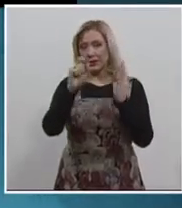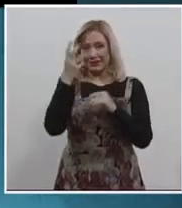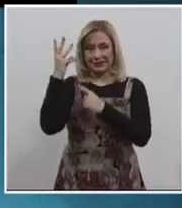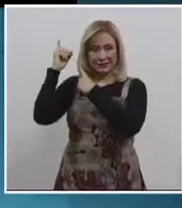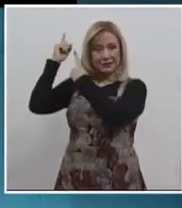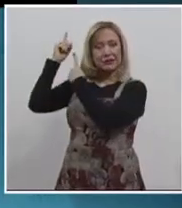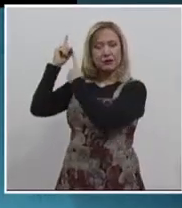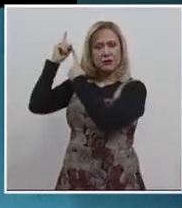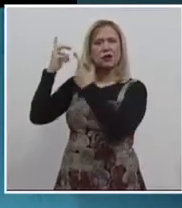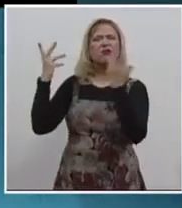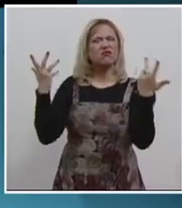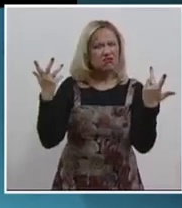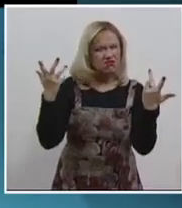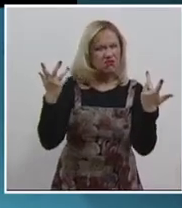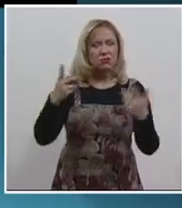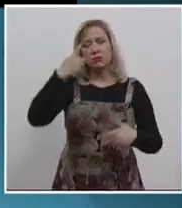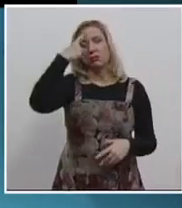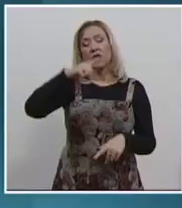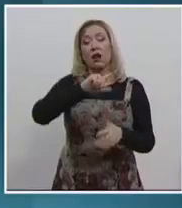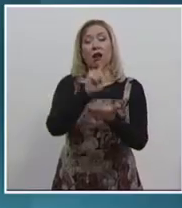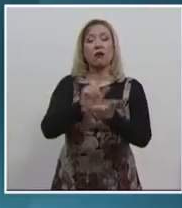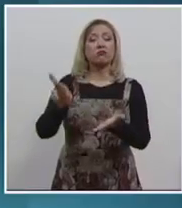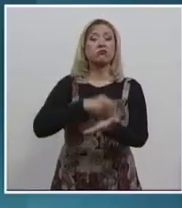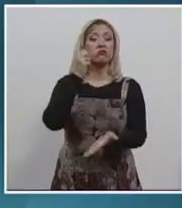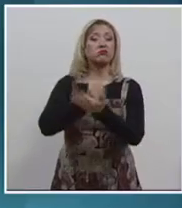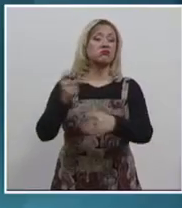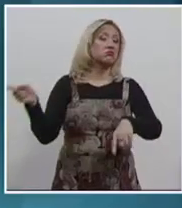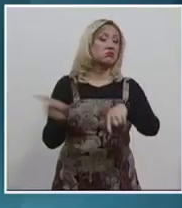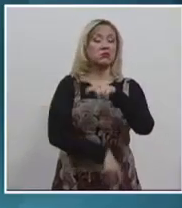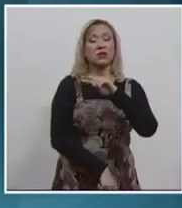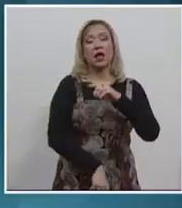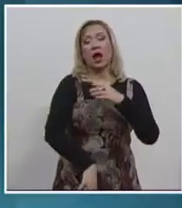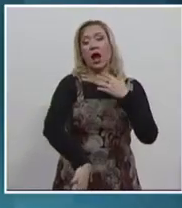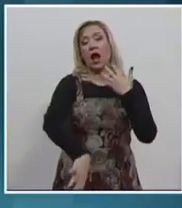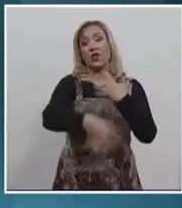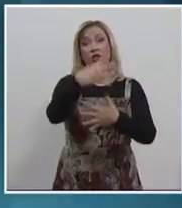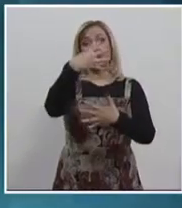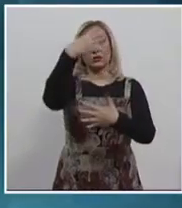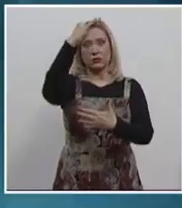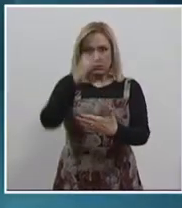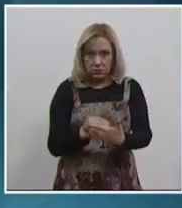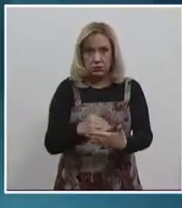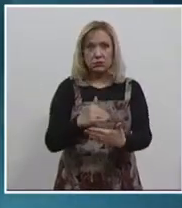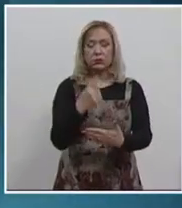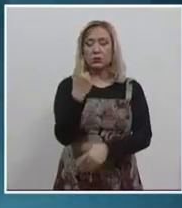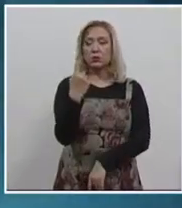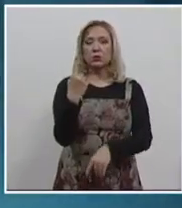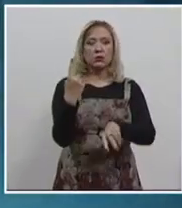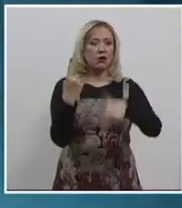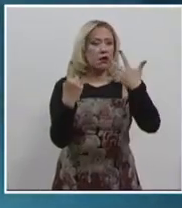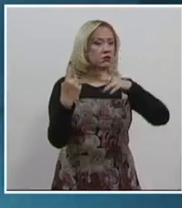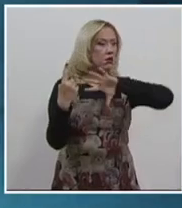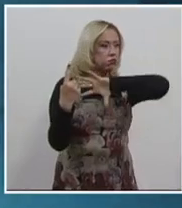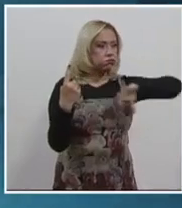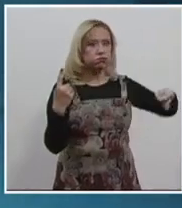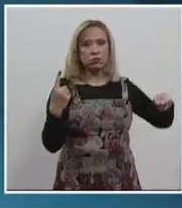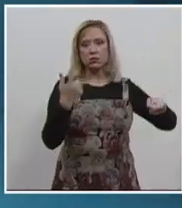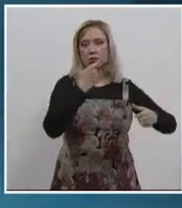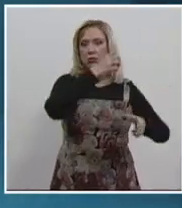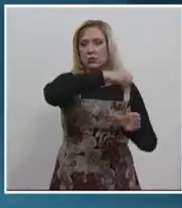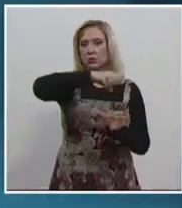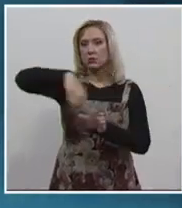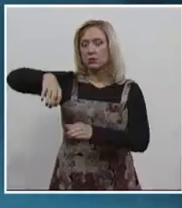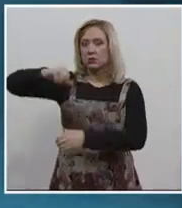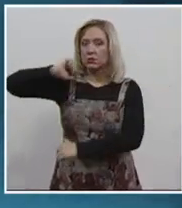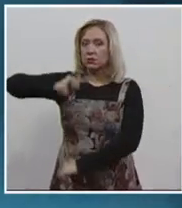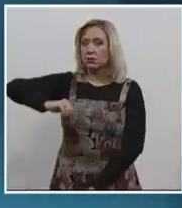1754/2023 en contra del decreto que extingue 13 fideicomisos del Poder Judicial de la Federación, cuyo efecto subsistirá hasta que se resuelva